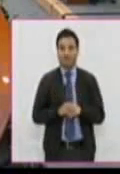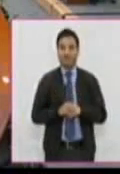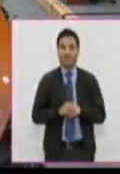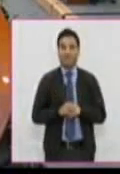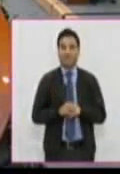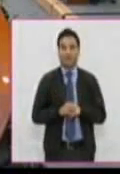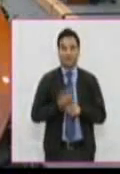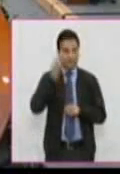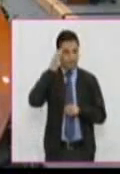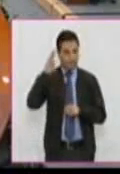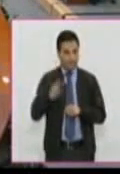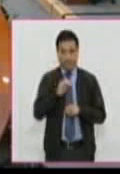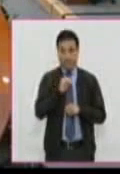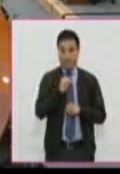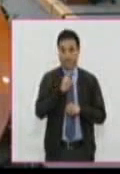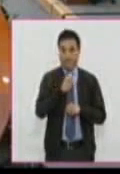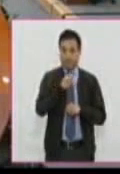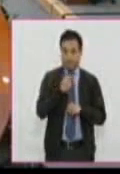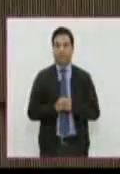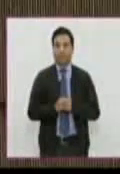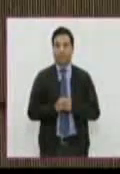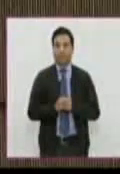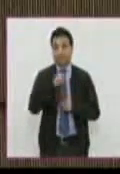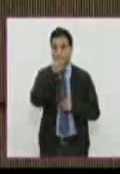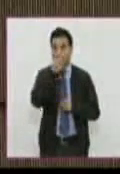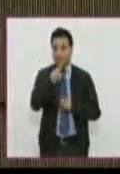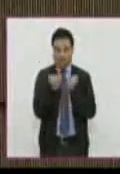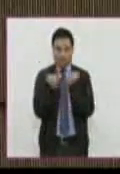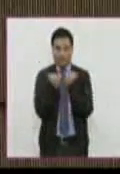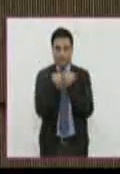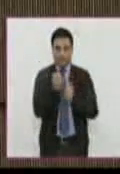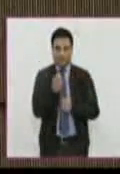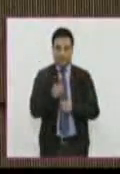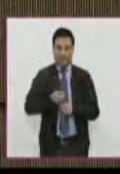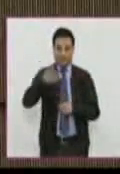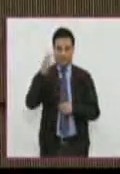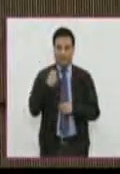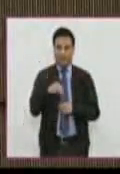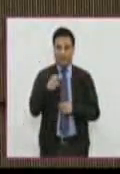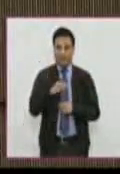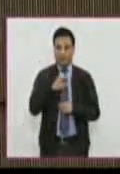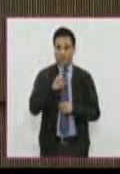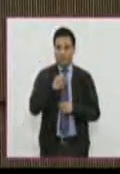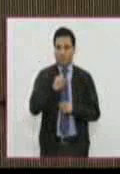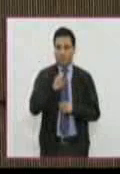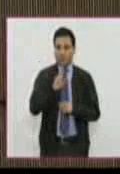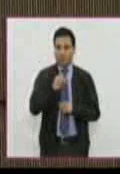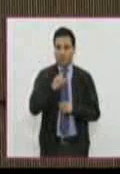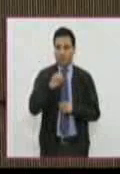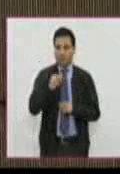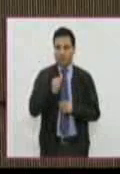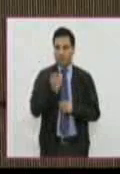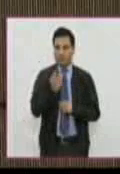mí me parece que eso atenta directamente contra el principio de laicidad del Estado, permite la